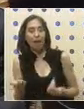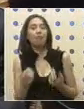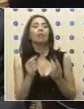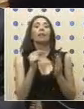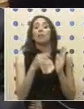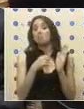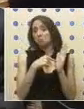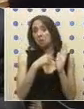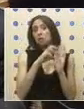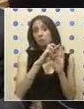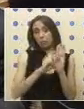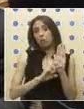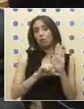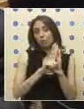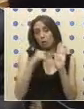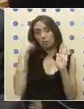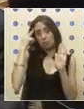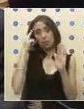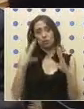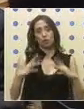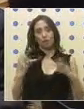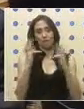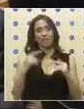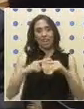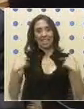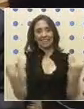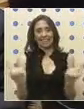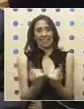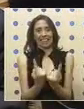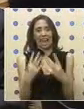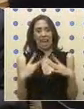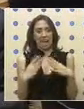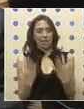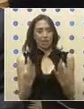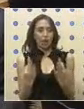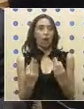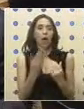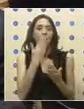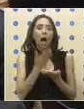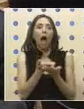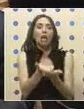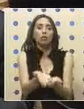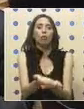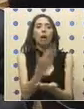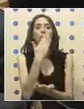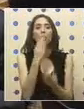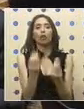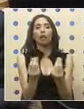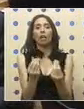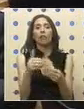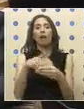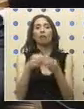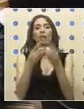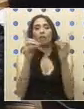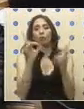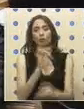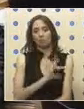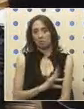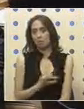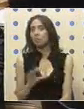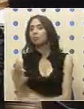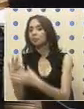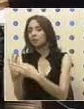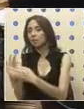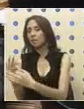del que debemos que felicitarnos y congratularnos porque ayuda a perfeccionar sustantivamente la calidad de nuestra democracia. Gracias, Presidente.